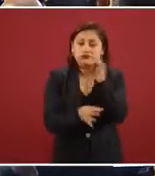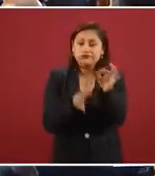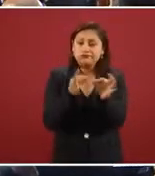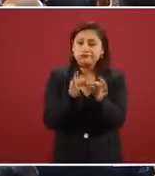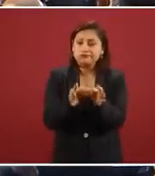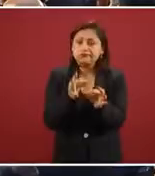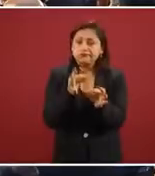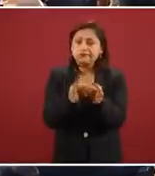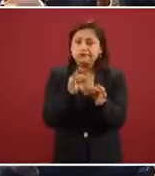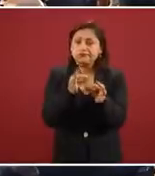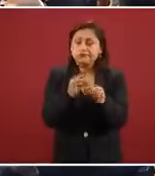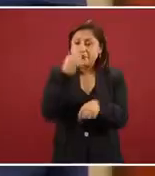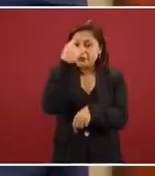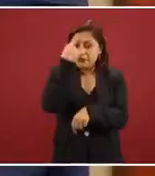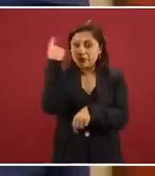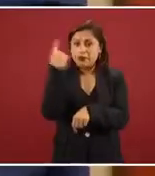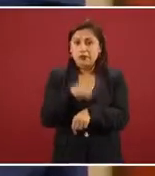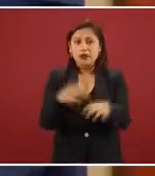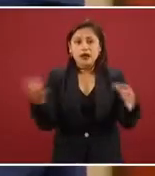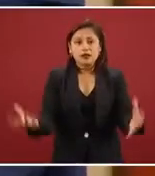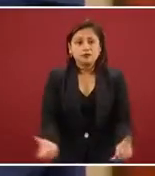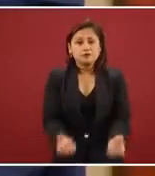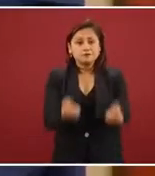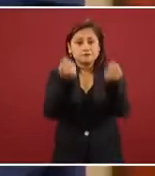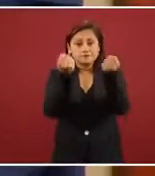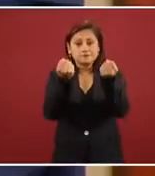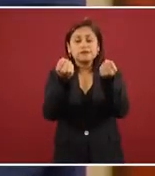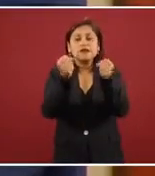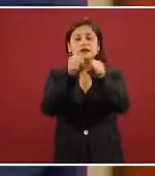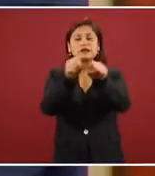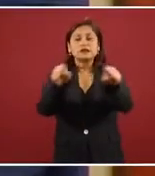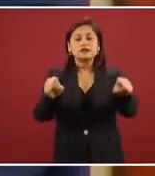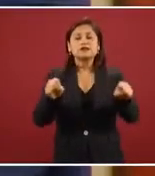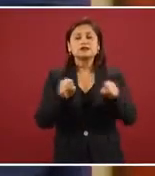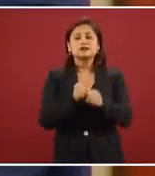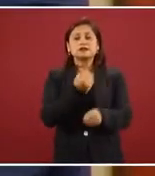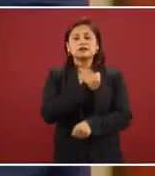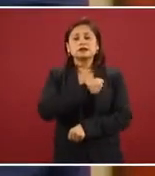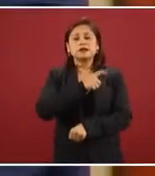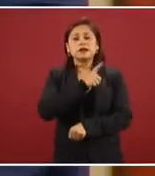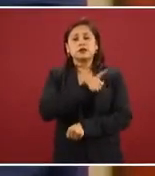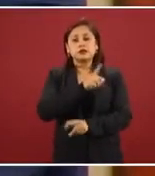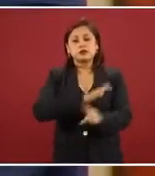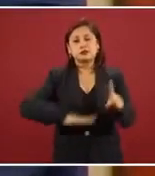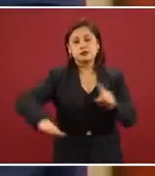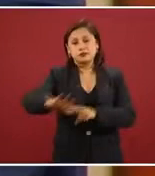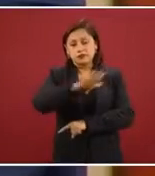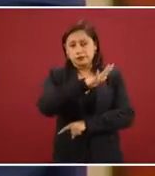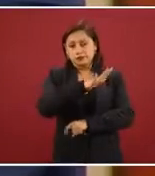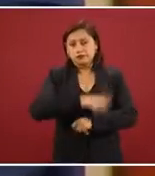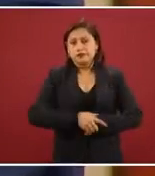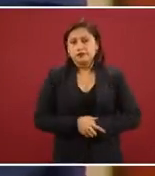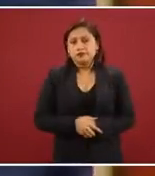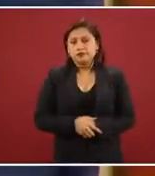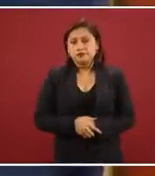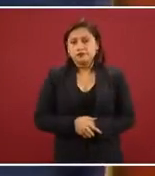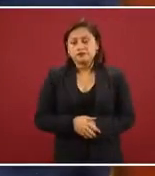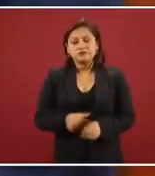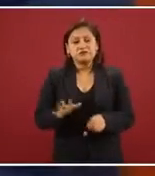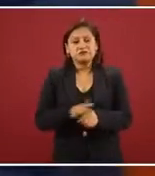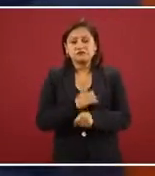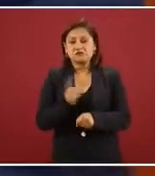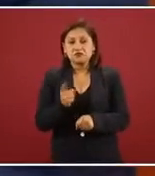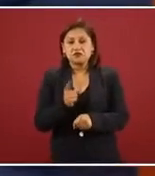acercar adelante el sistema de salud pública que se deterioró